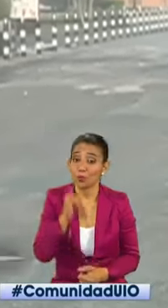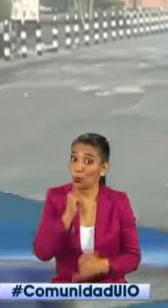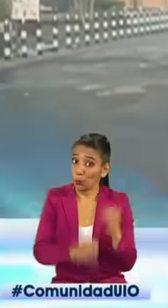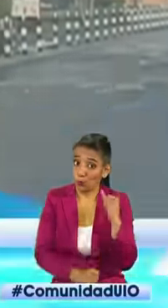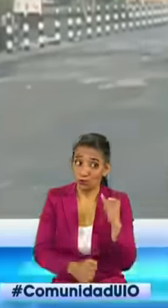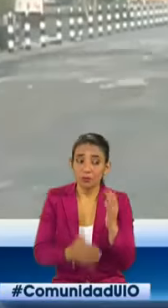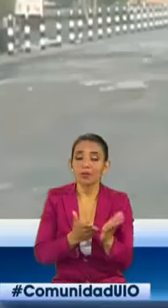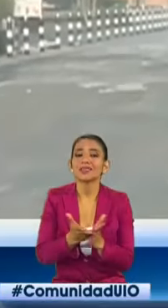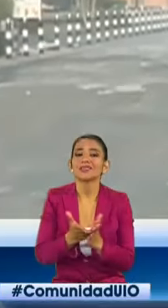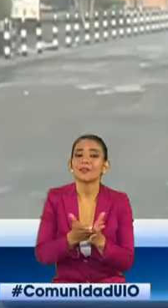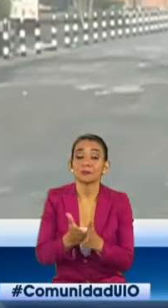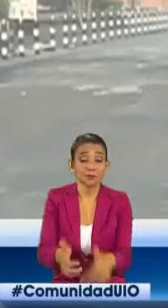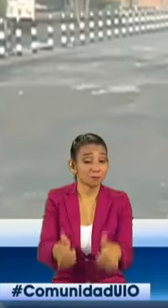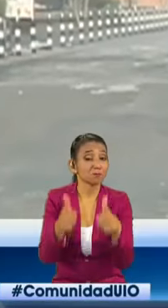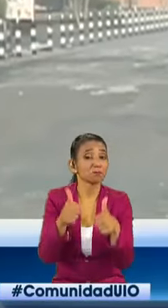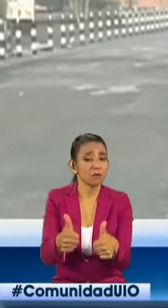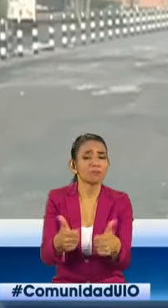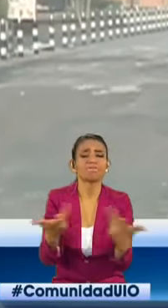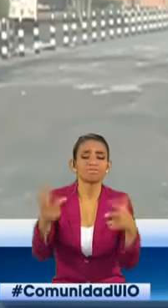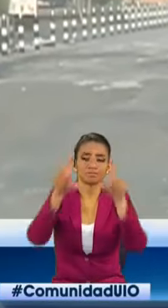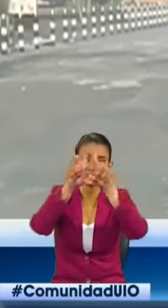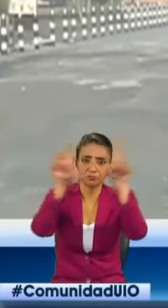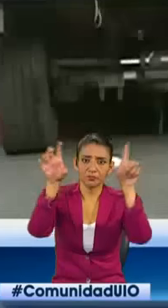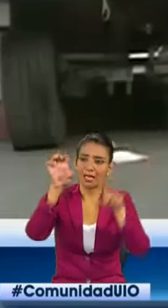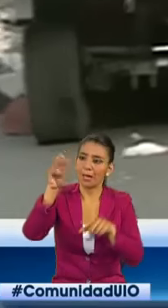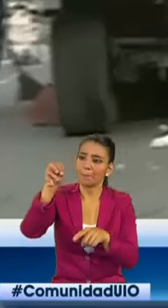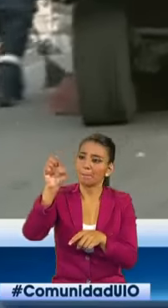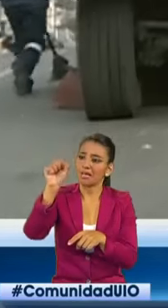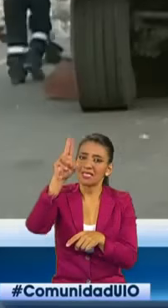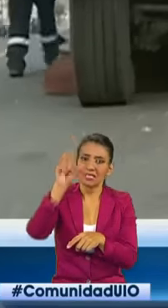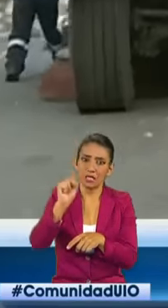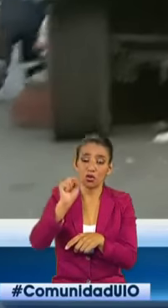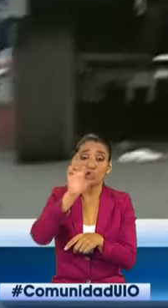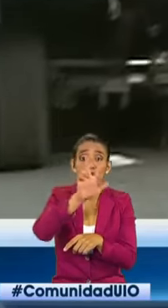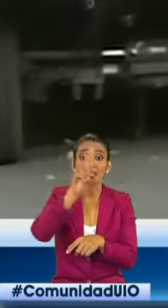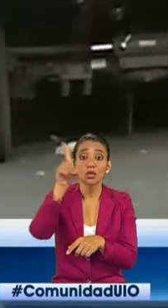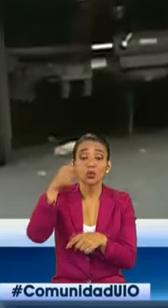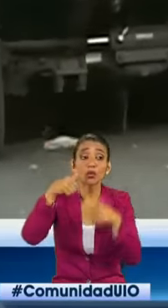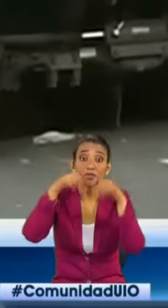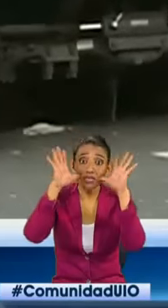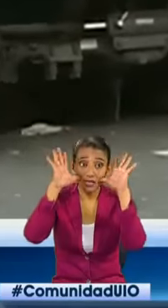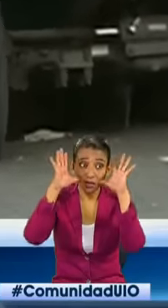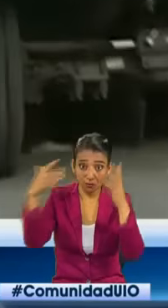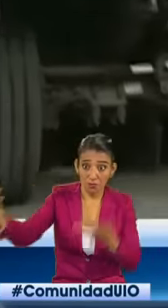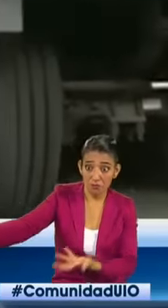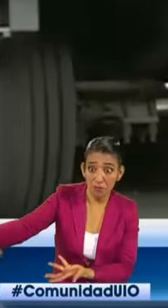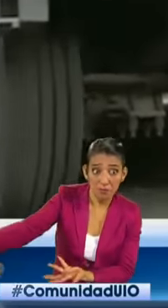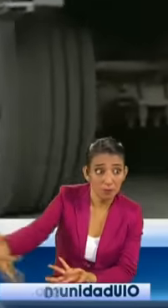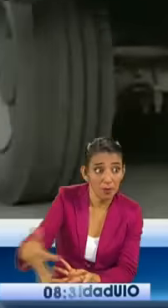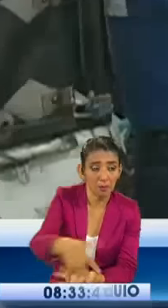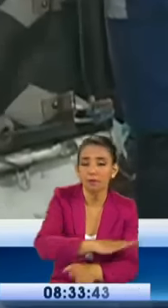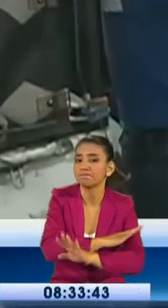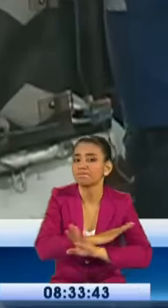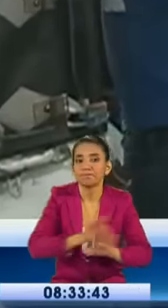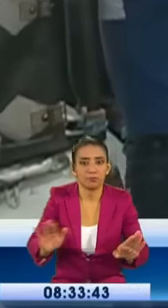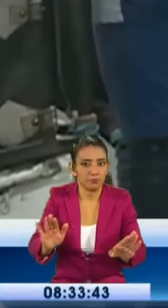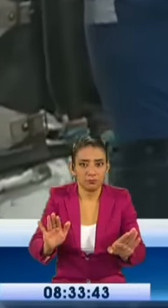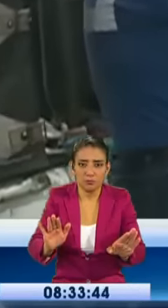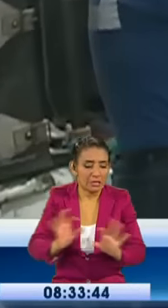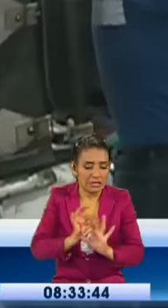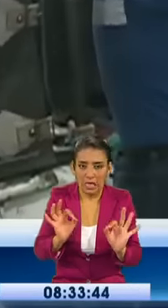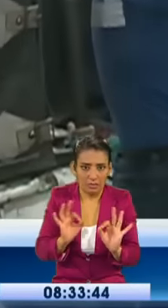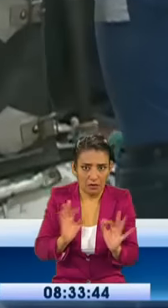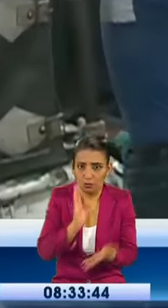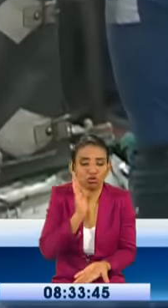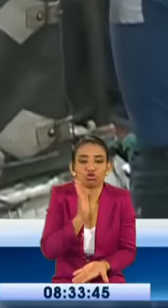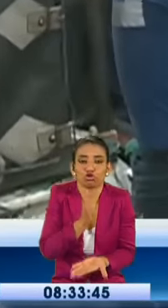mejor servicio a la ciudadanía, Emaceo recuerda que este 30 de diciembre no se realizará la recolección de basura en todo el Distrito Metropolitano de